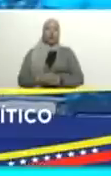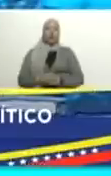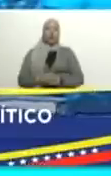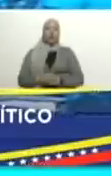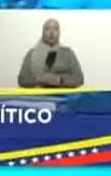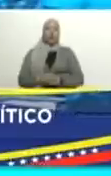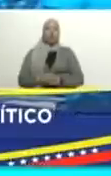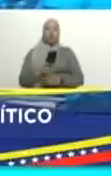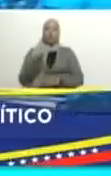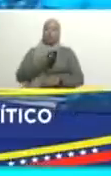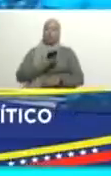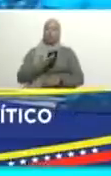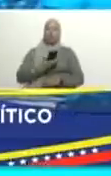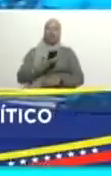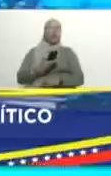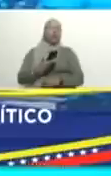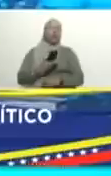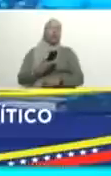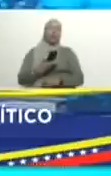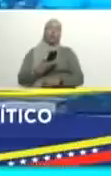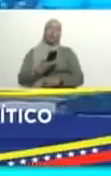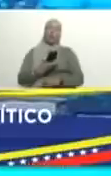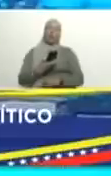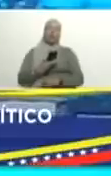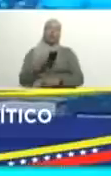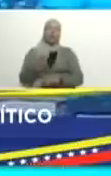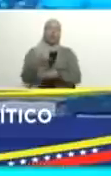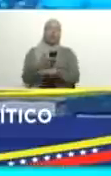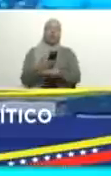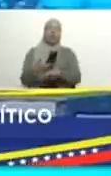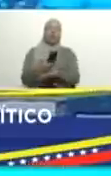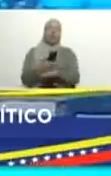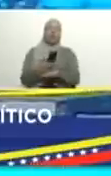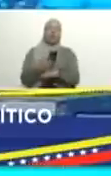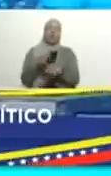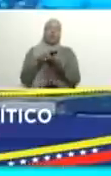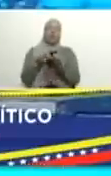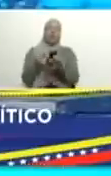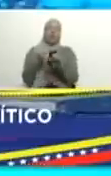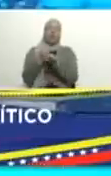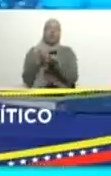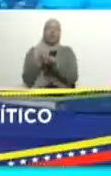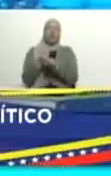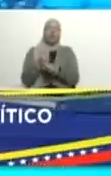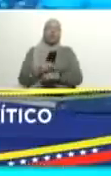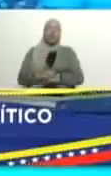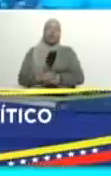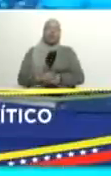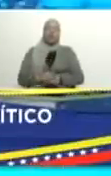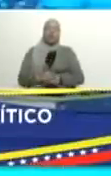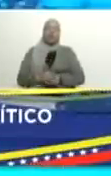los alcaldes de Puerto La Cruz, municipio Sotillo, Anzoátegui,